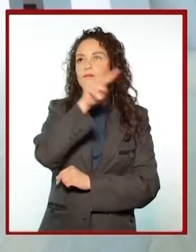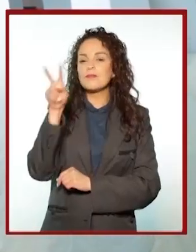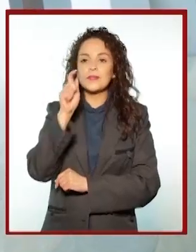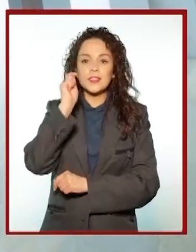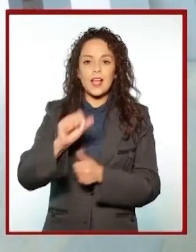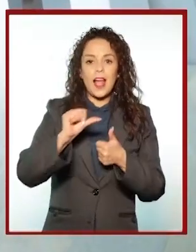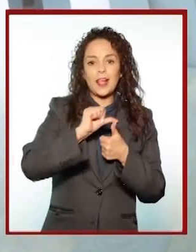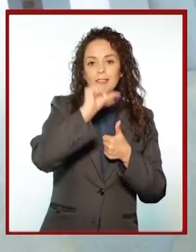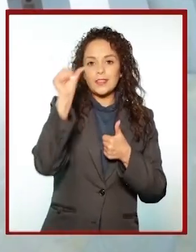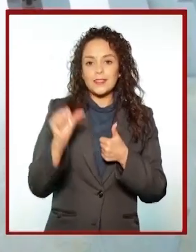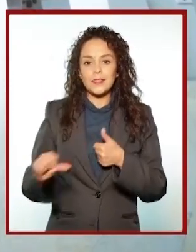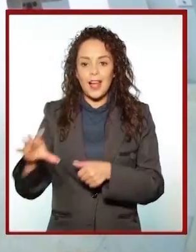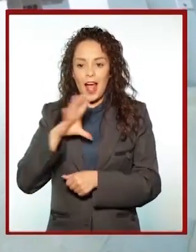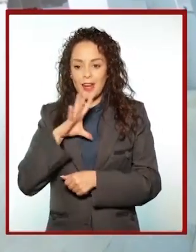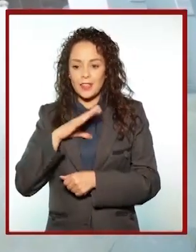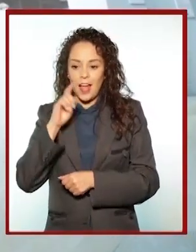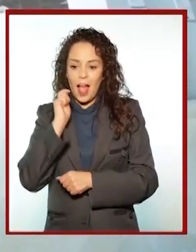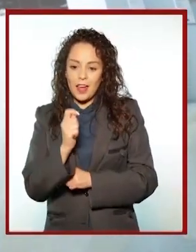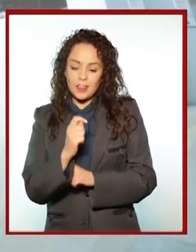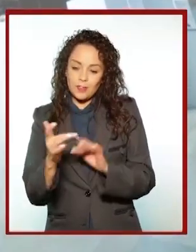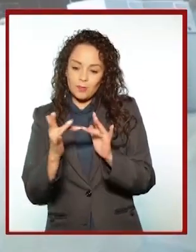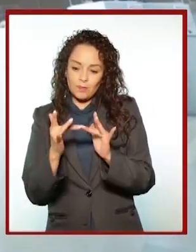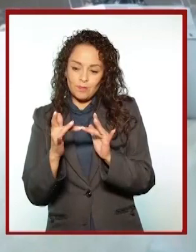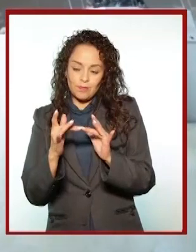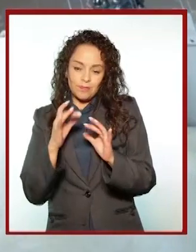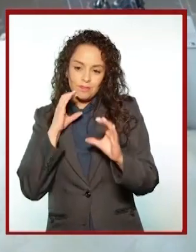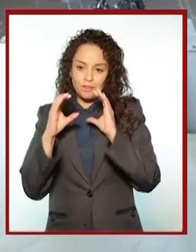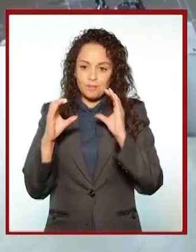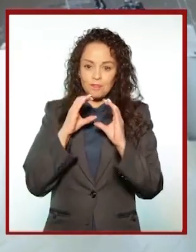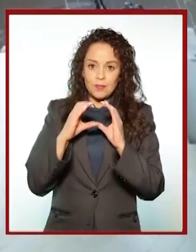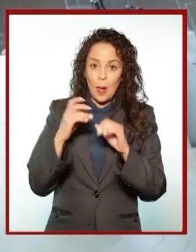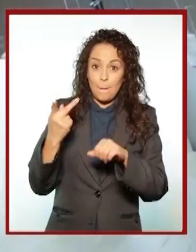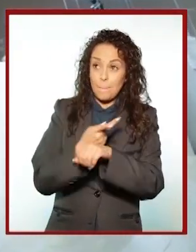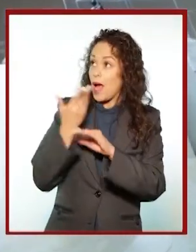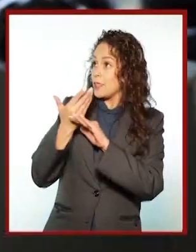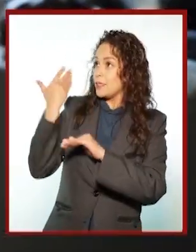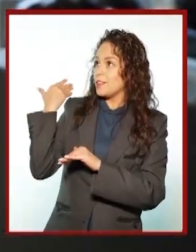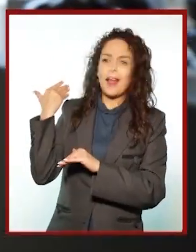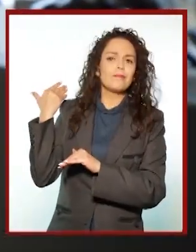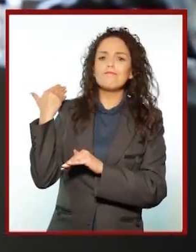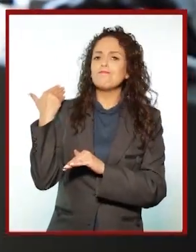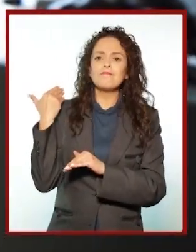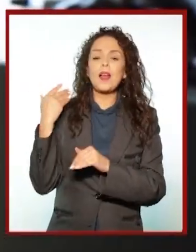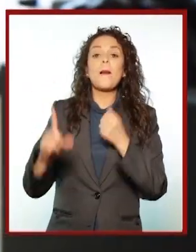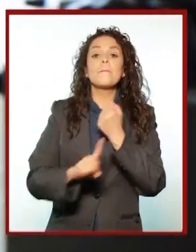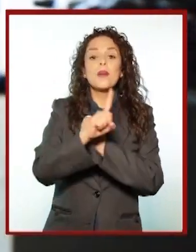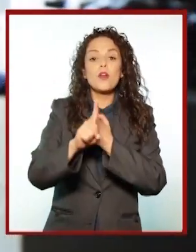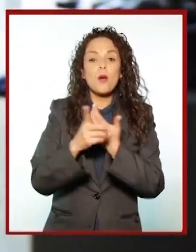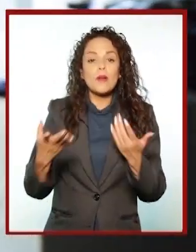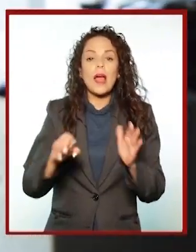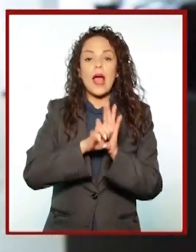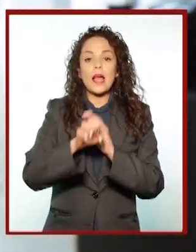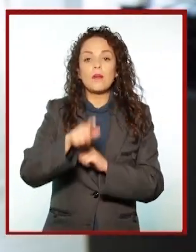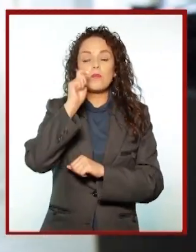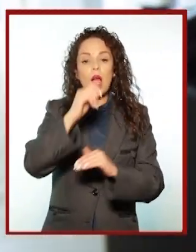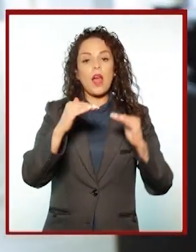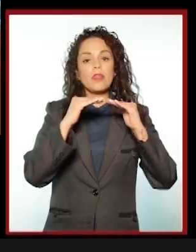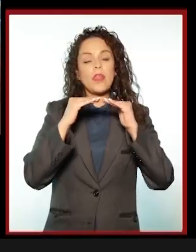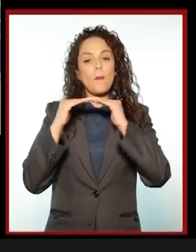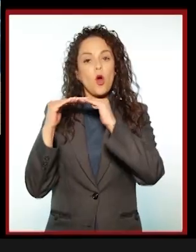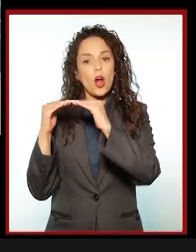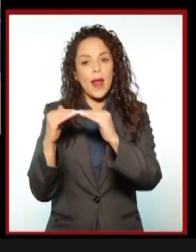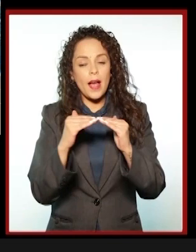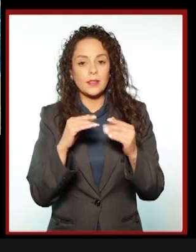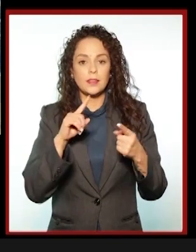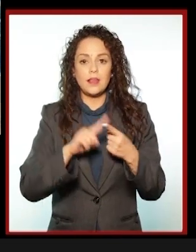emprender a través del arte un puente de comunicación, no hacia el pasado, hacia nuestros problemas, hablar de democracia,